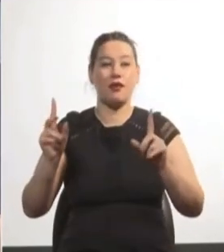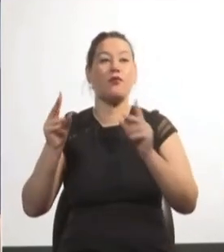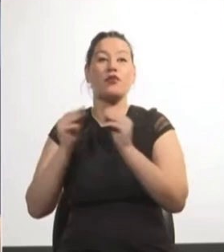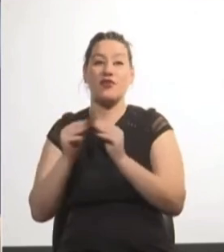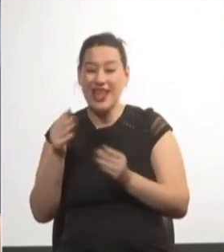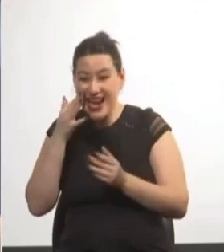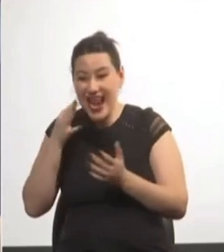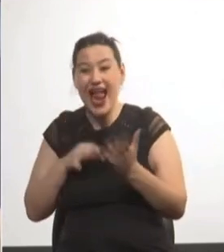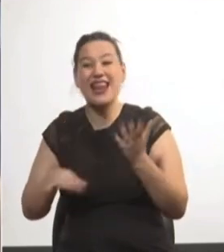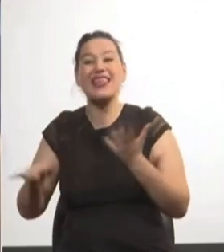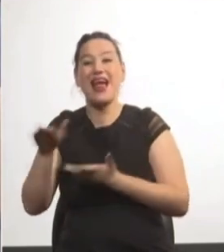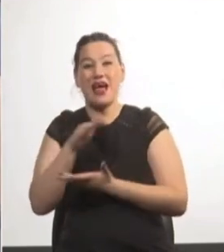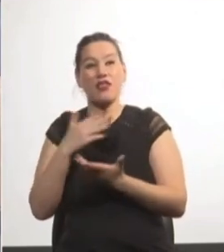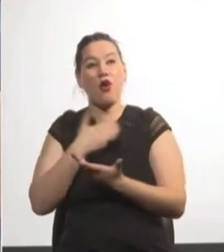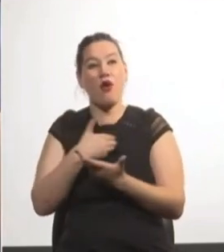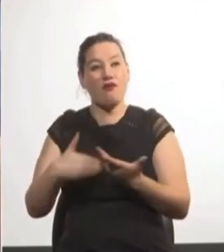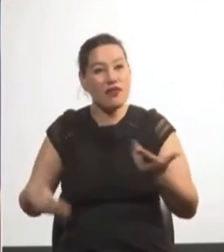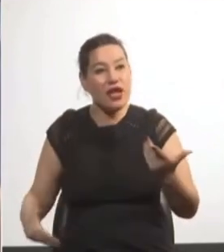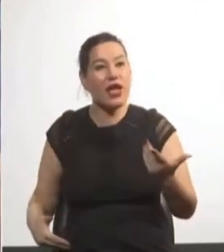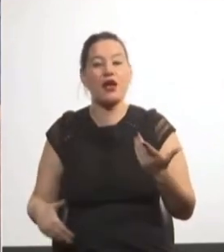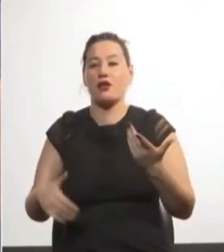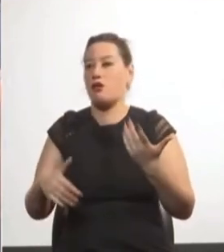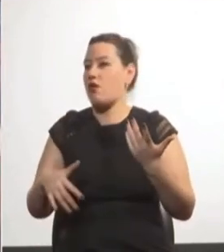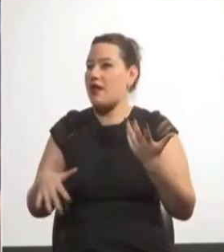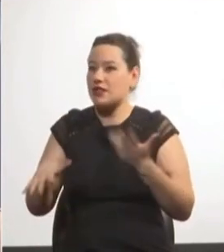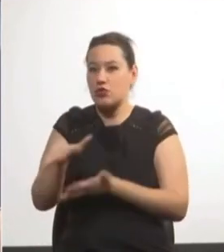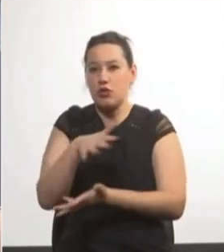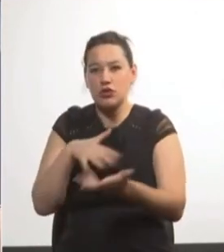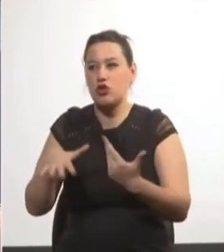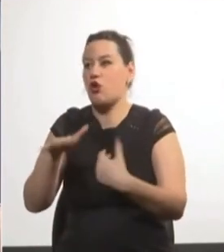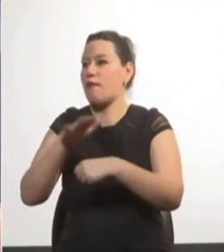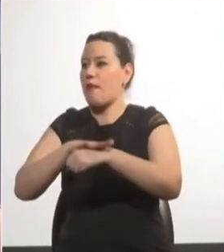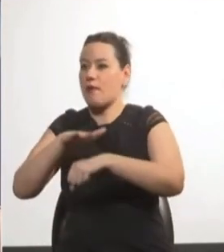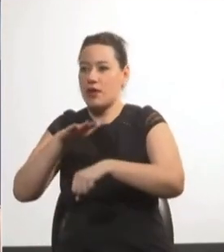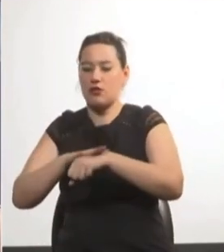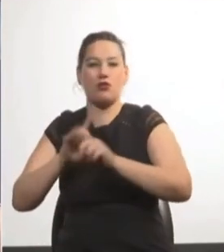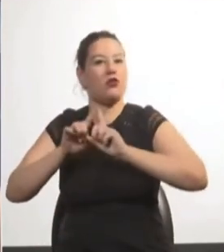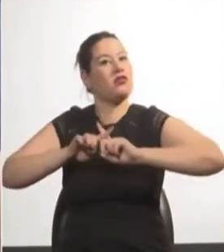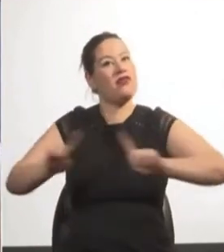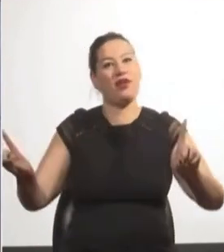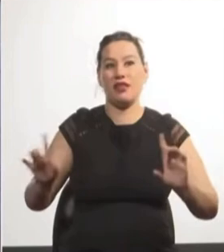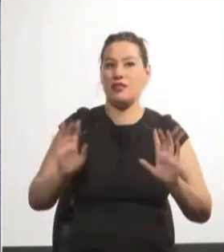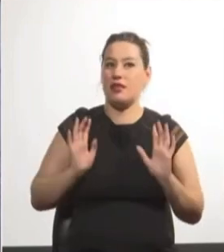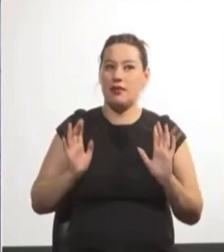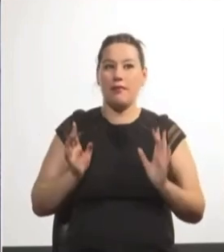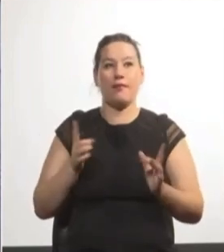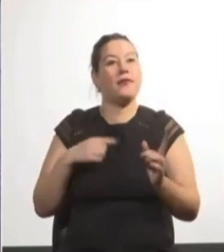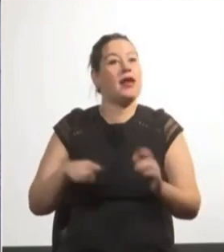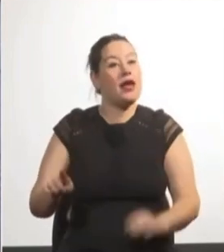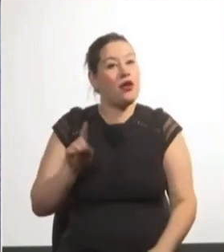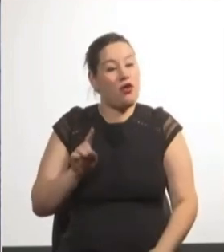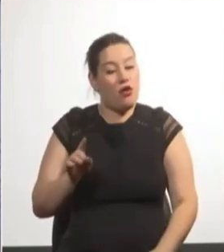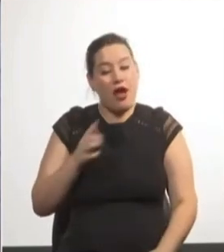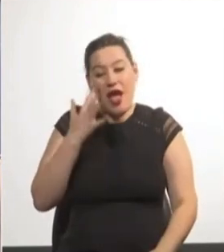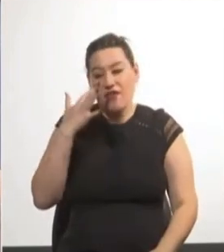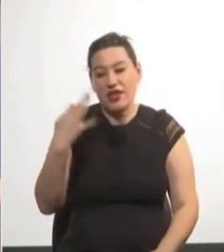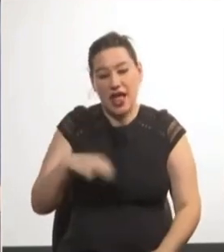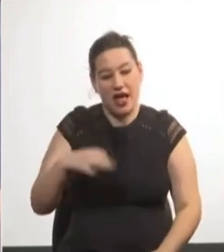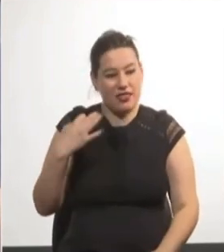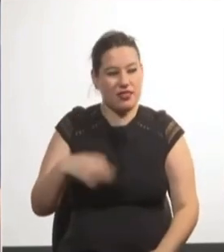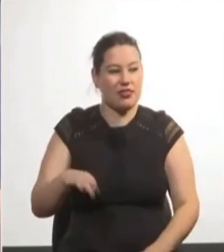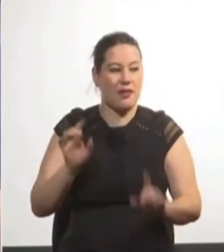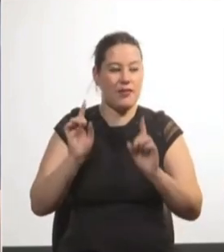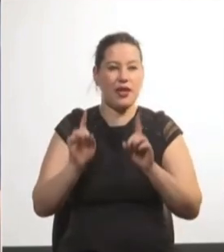las realidades de los gobiernos, de las coyunturas, de los momentos, son otras. Pero es cierto también